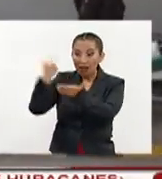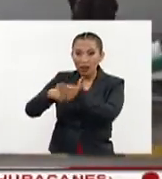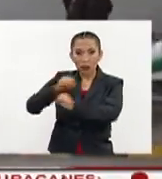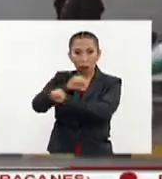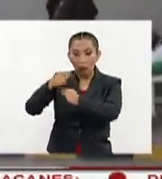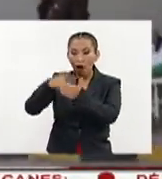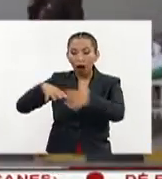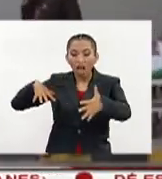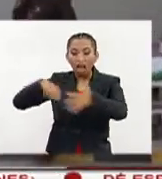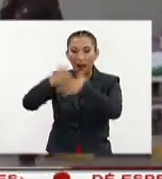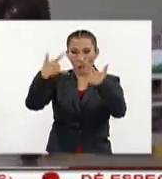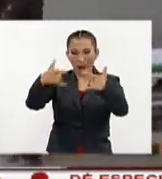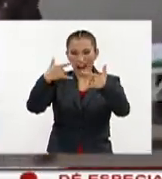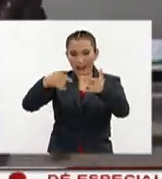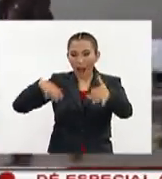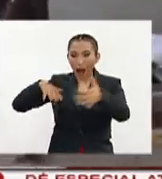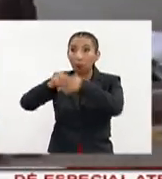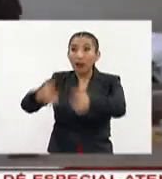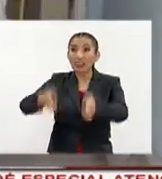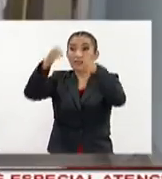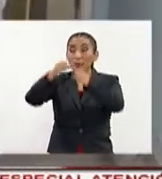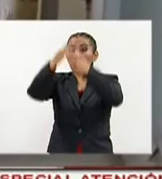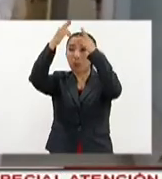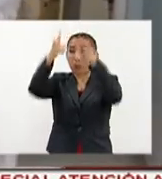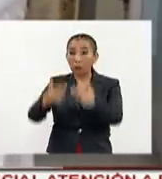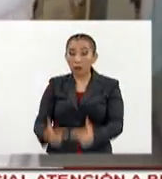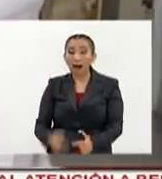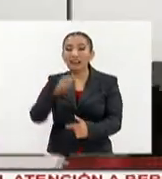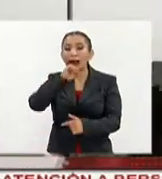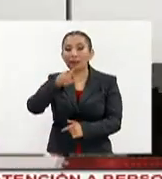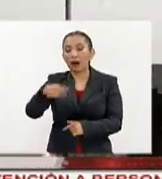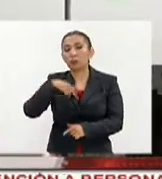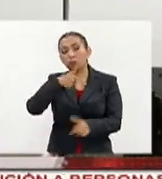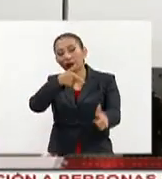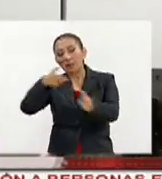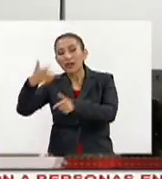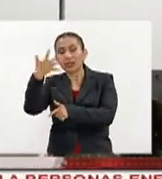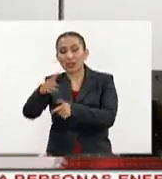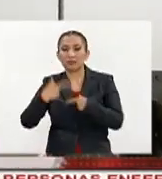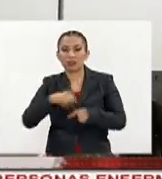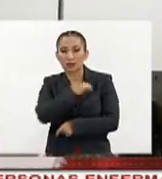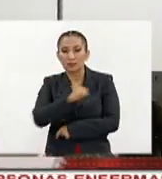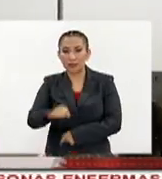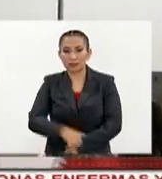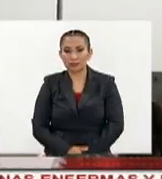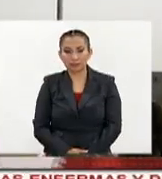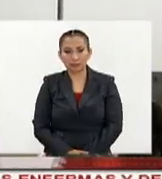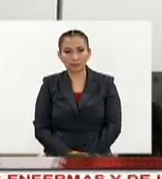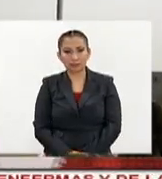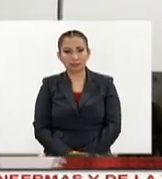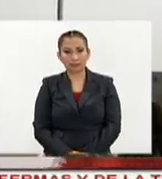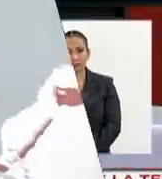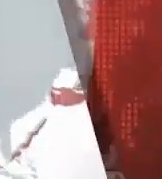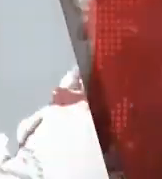explosivos contra la puerta principal del edificio. Durante los hechos también fueron abatidos otros 10 talibanes.